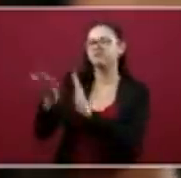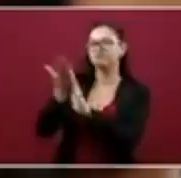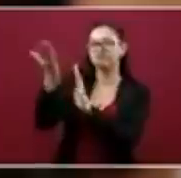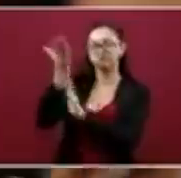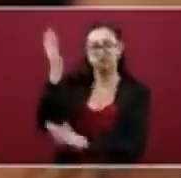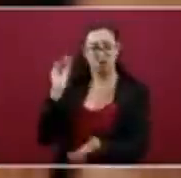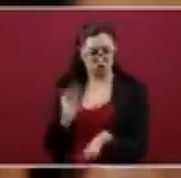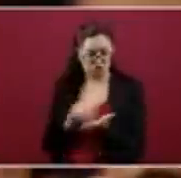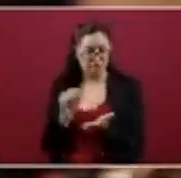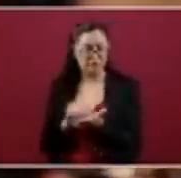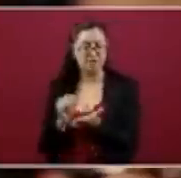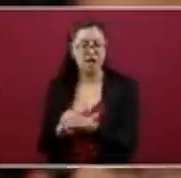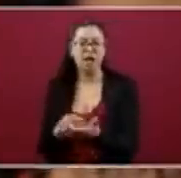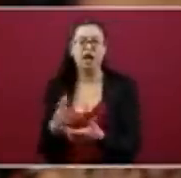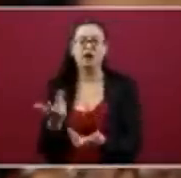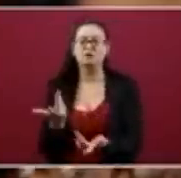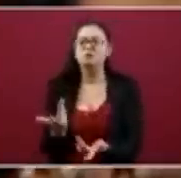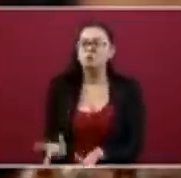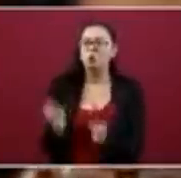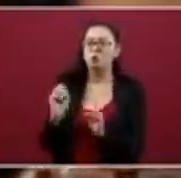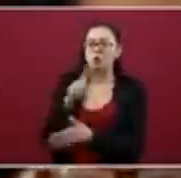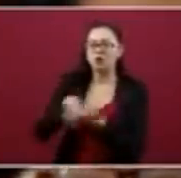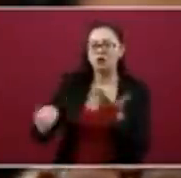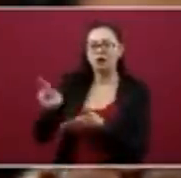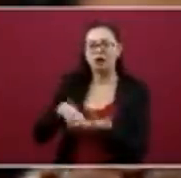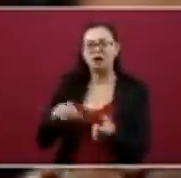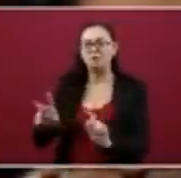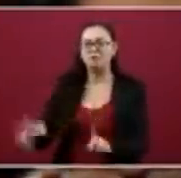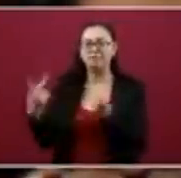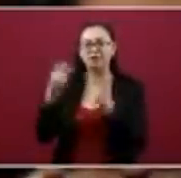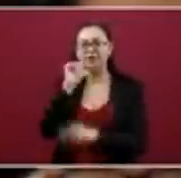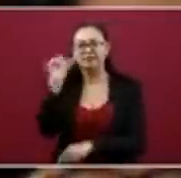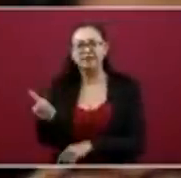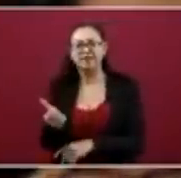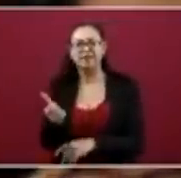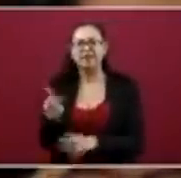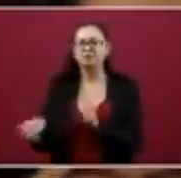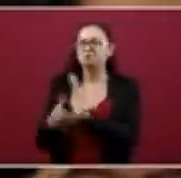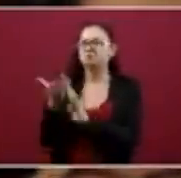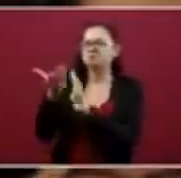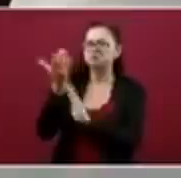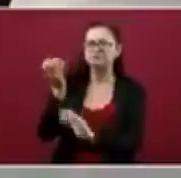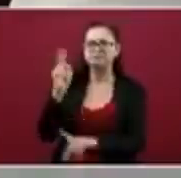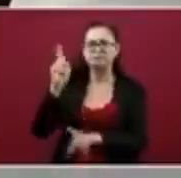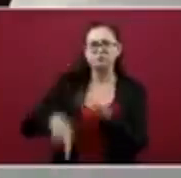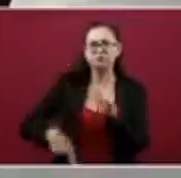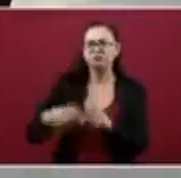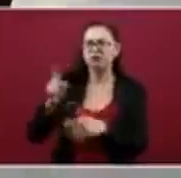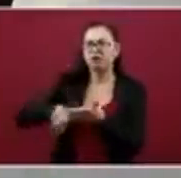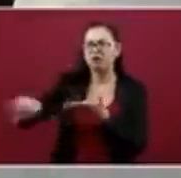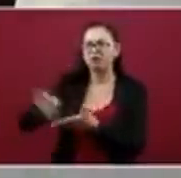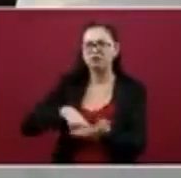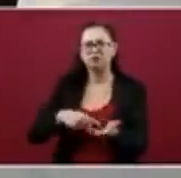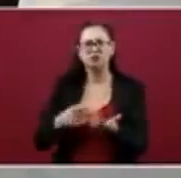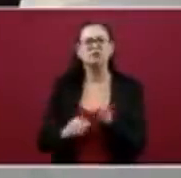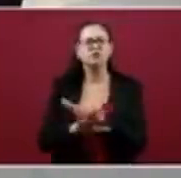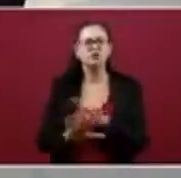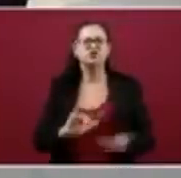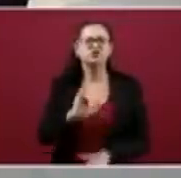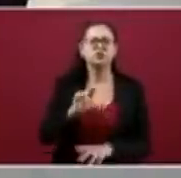salió por ahí información de que ya no se va a vender y no se va a hacer en este predio. Gracias. Bueno,